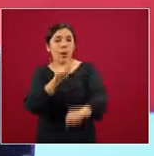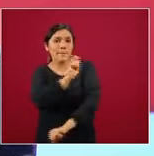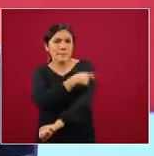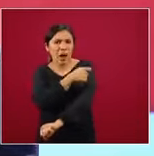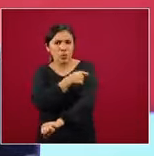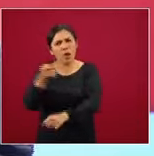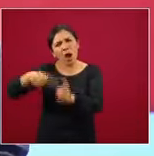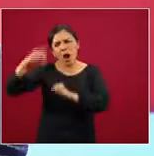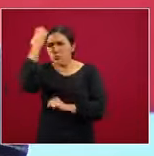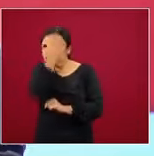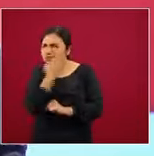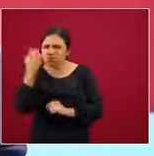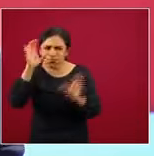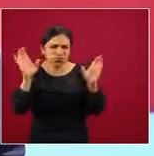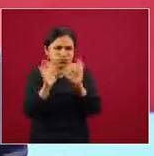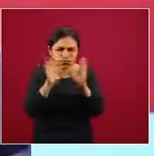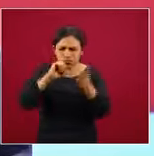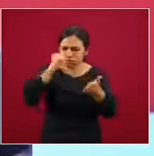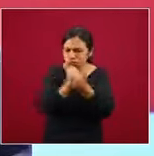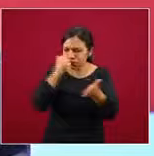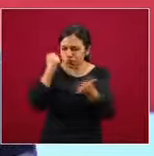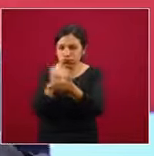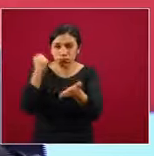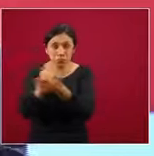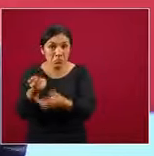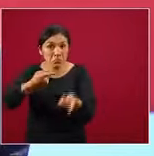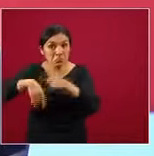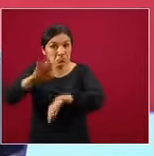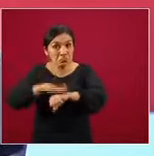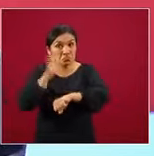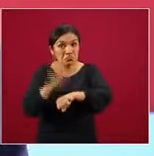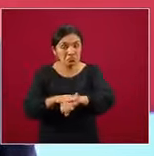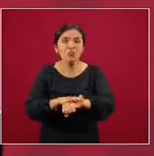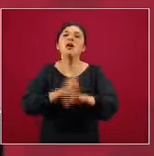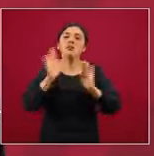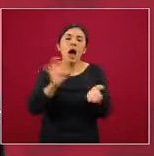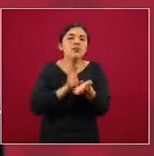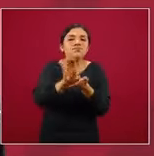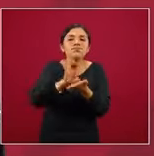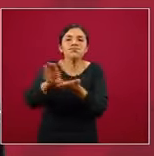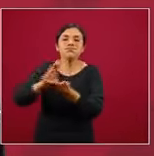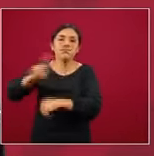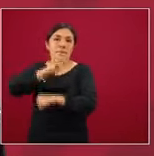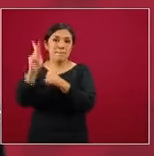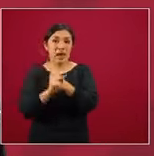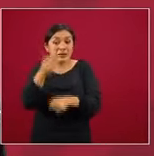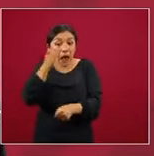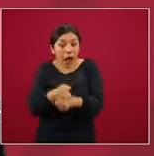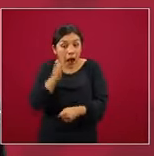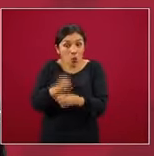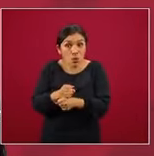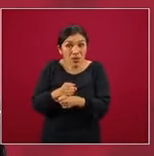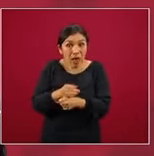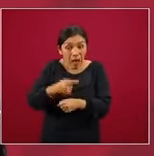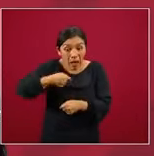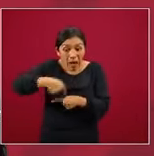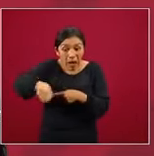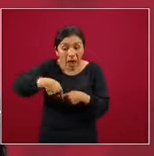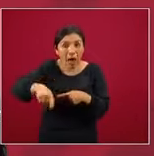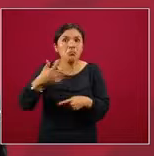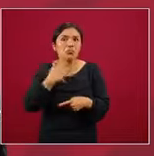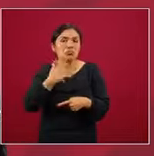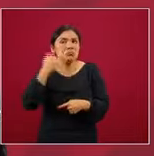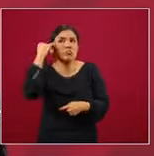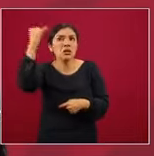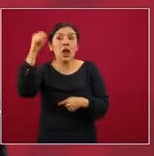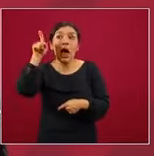de verificación sanitaria locales del productor y se va a los países. En este momento tenemos el planteamiento